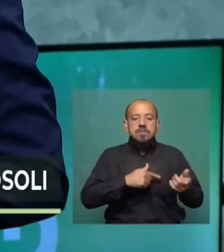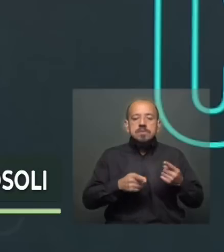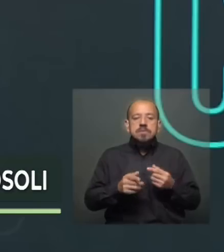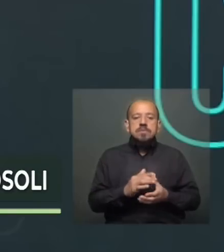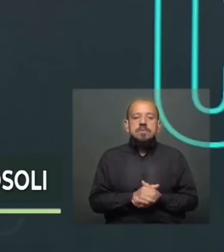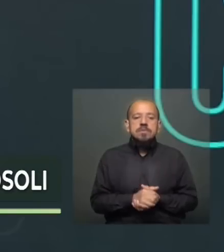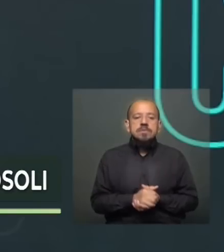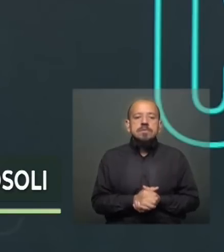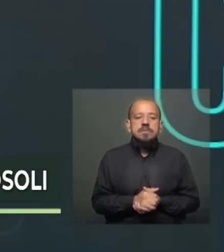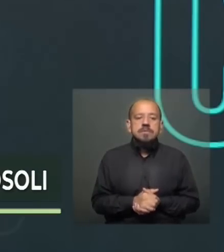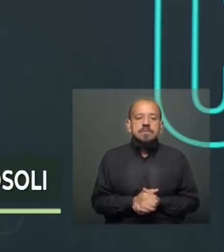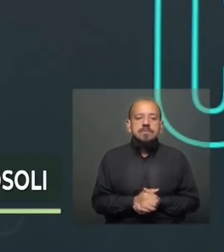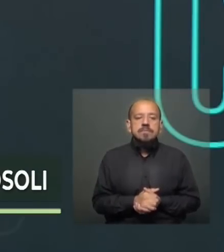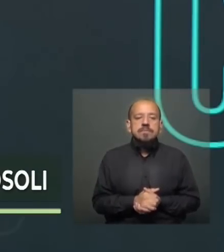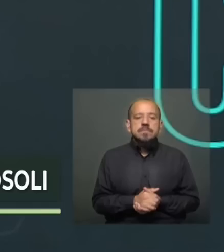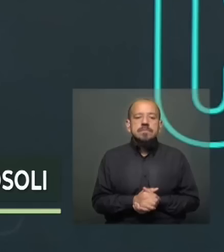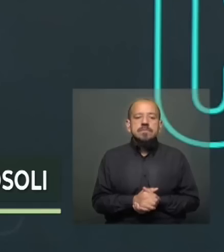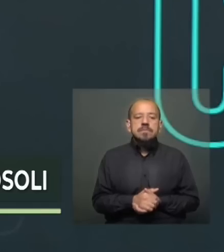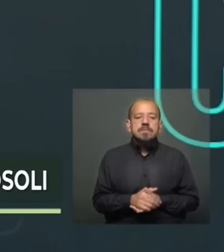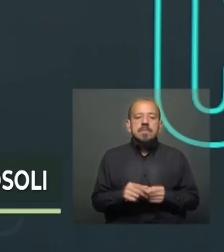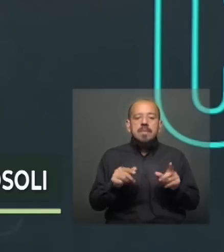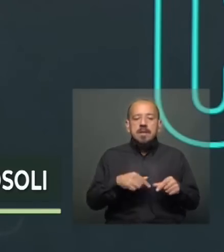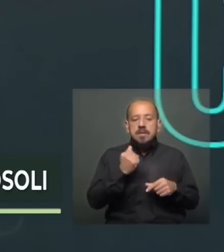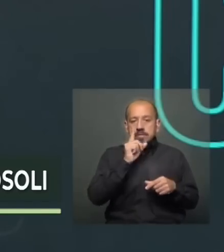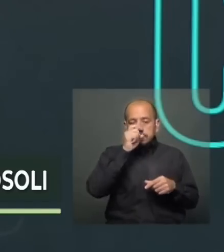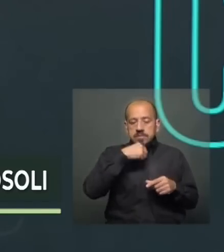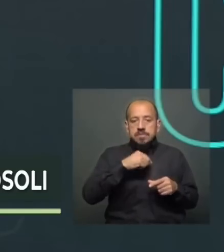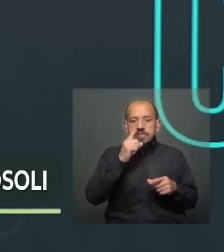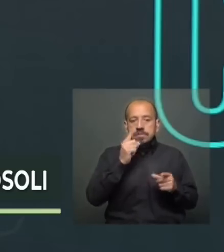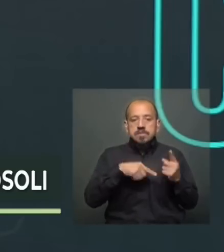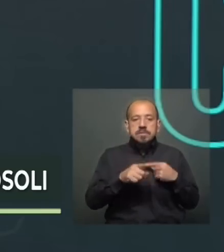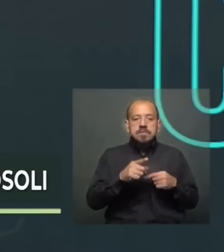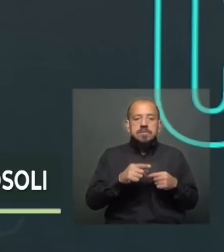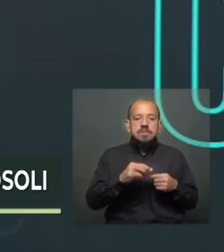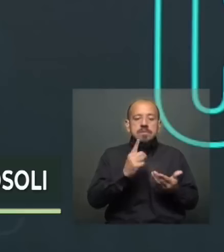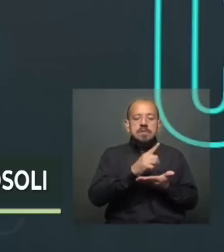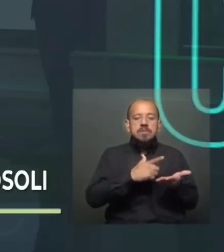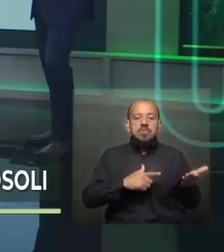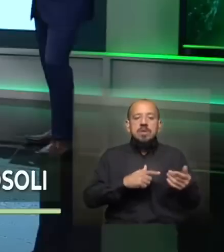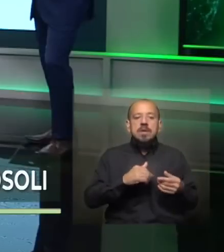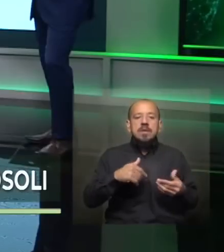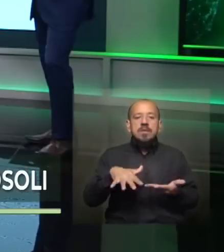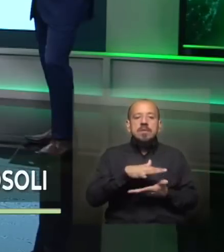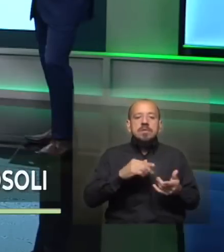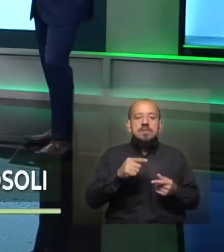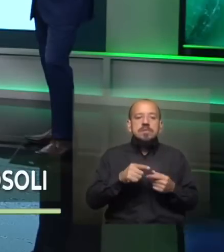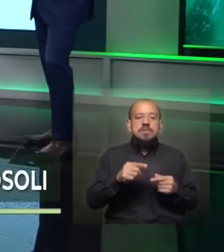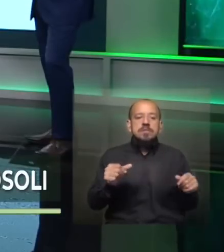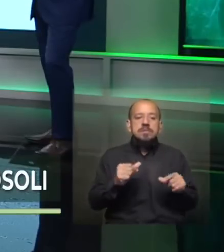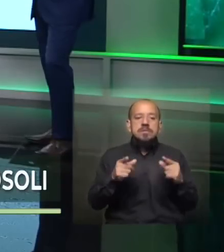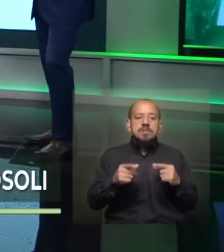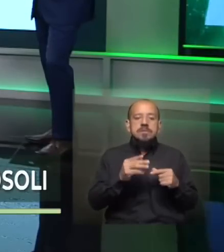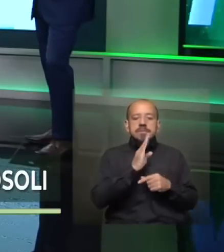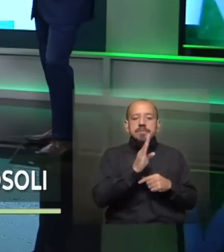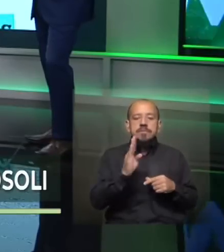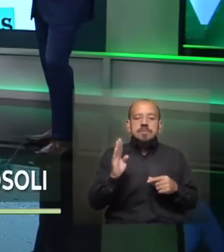obra exactamente y pasamos a otro asunto literario acá montevidediano rapi que es literatura al barrio es un ciclo que se hace en la